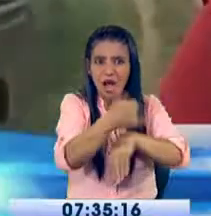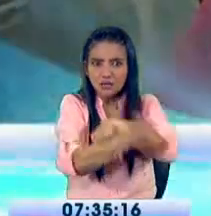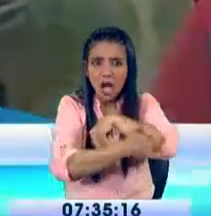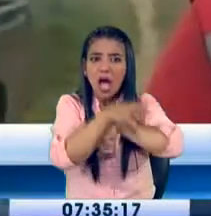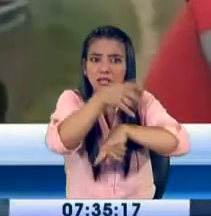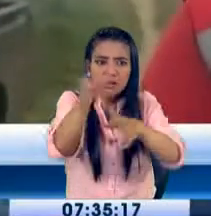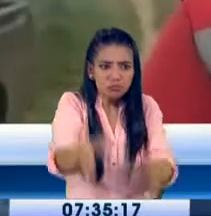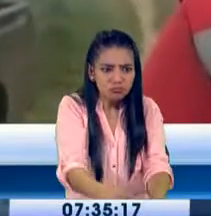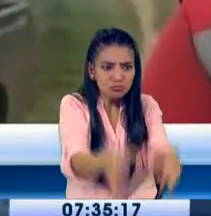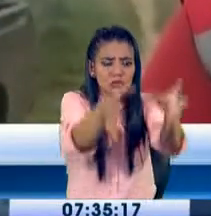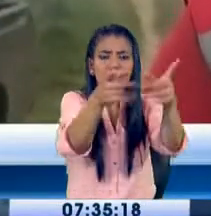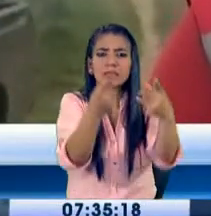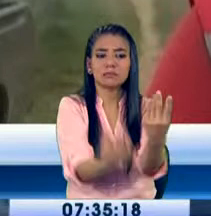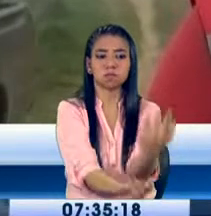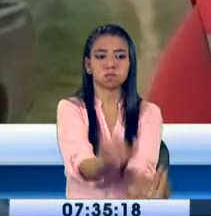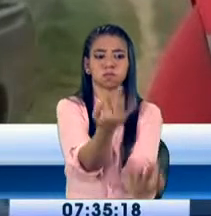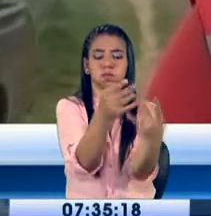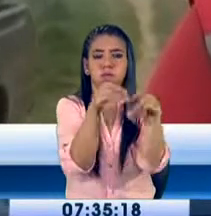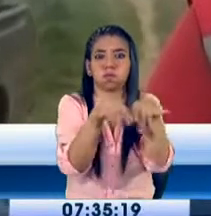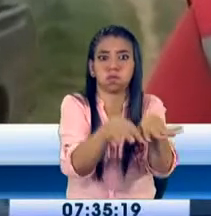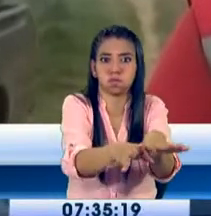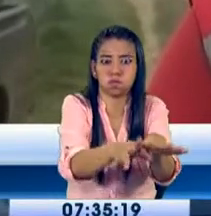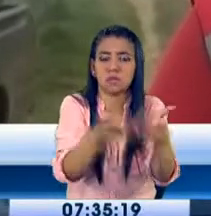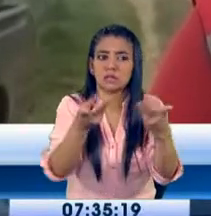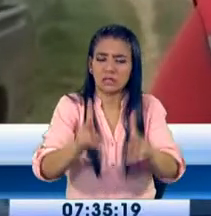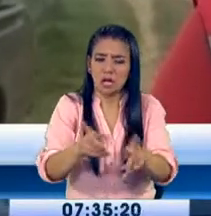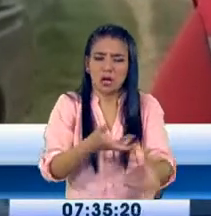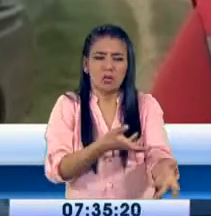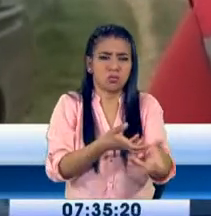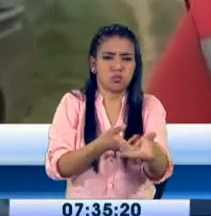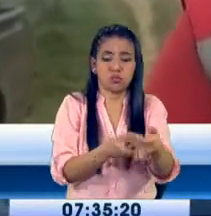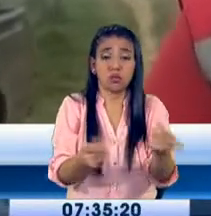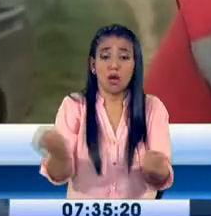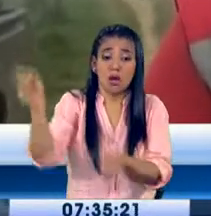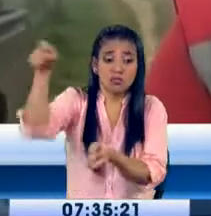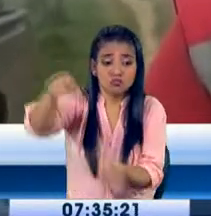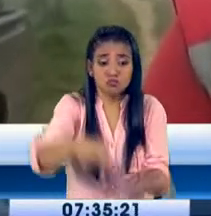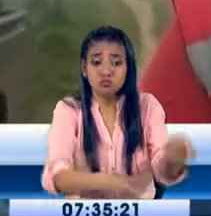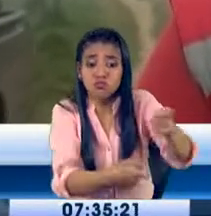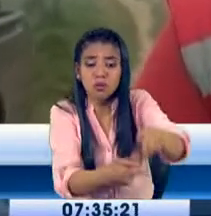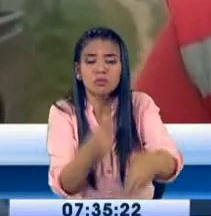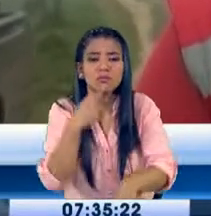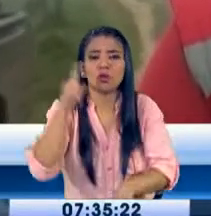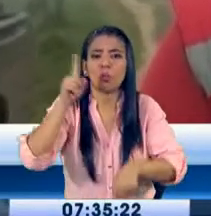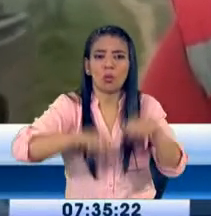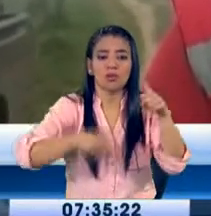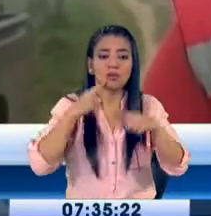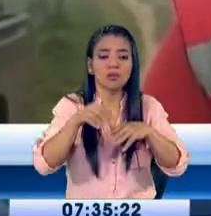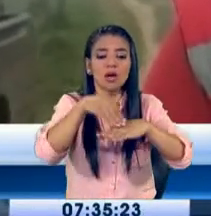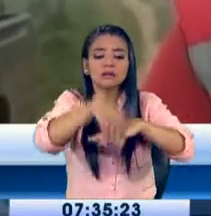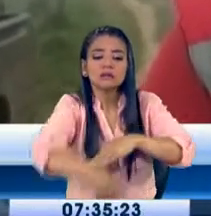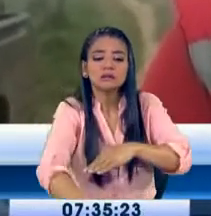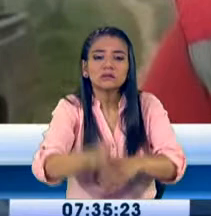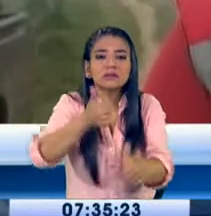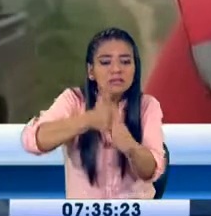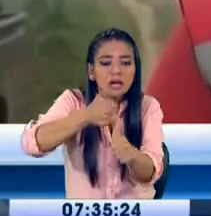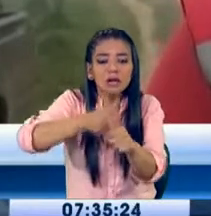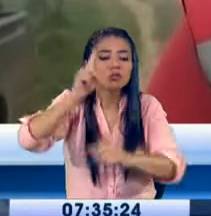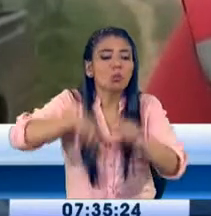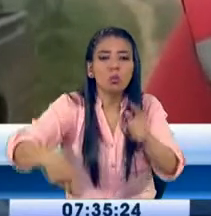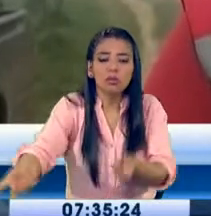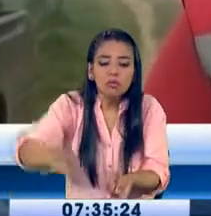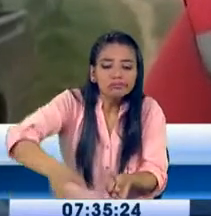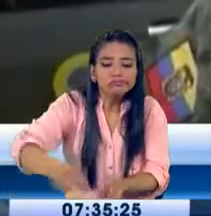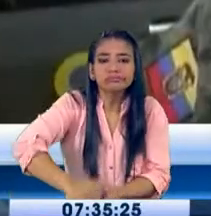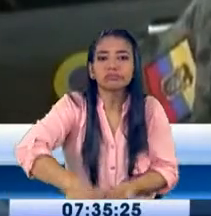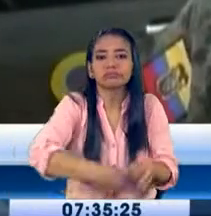hacer una trocha y lo que es batefuegos. Mochilas de agua no podemos llevar por motivo de que no hay una quebrada cerca, no tenemos a dónde abastecer